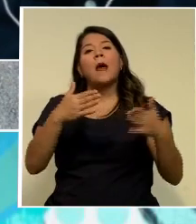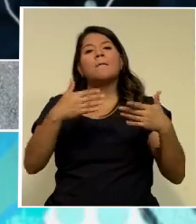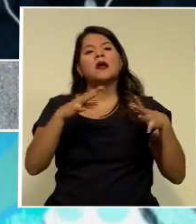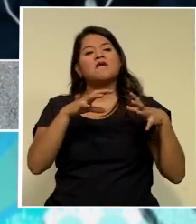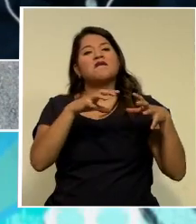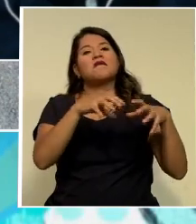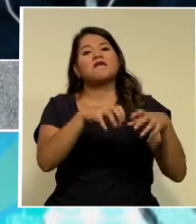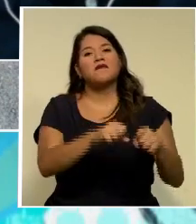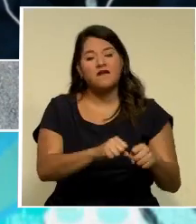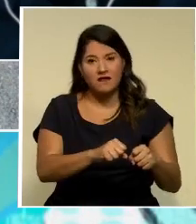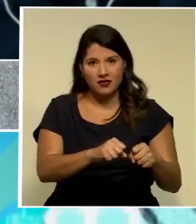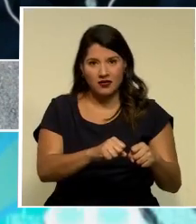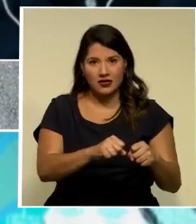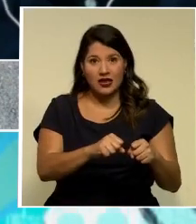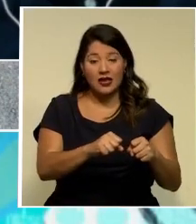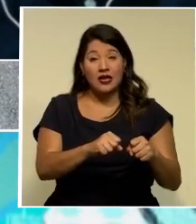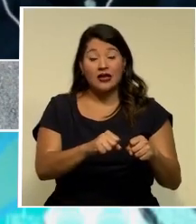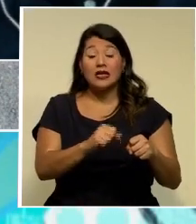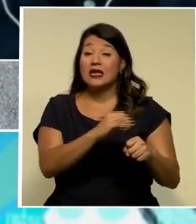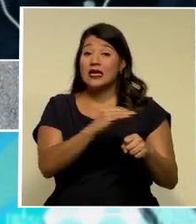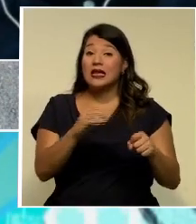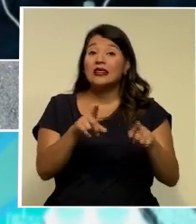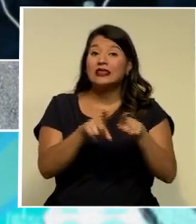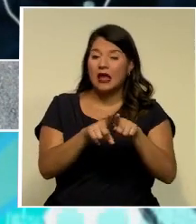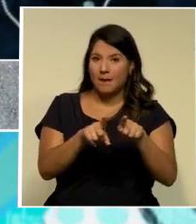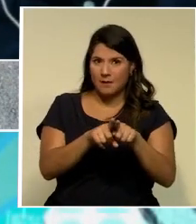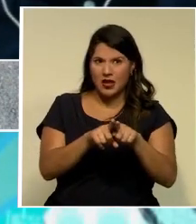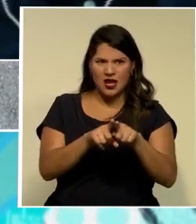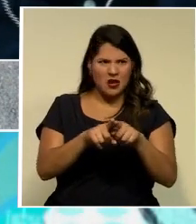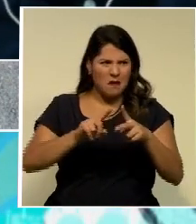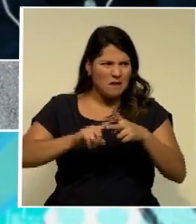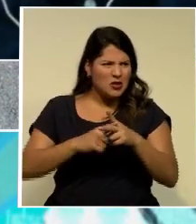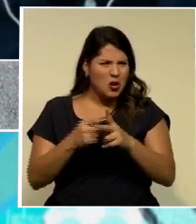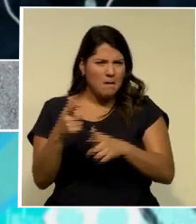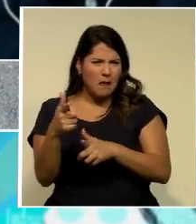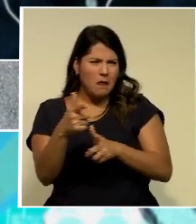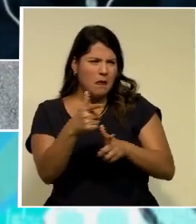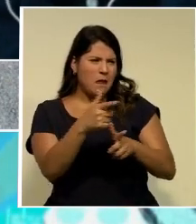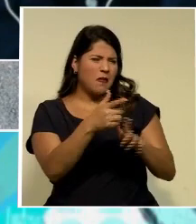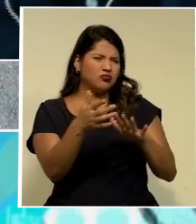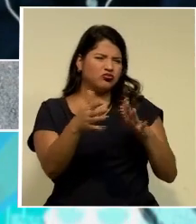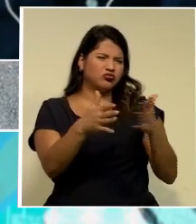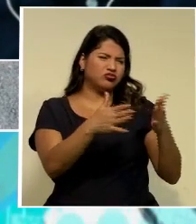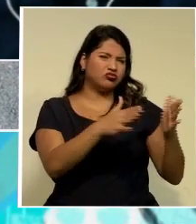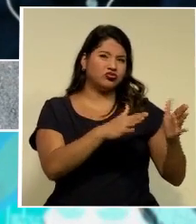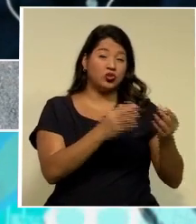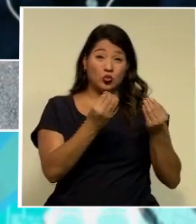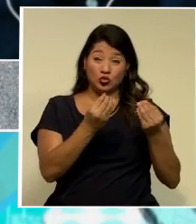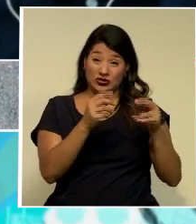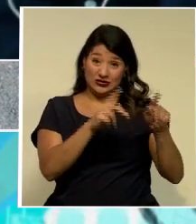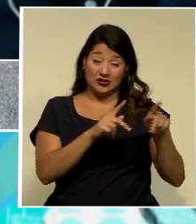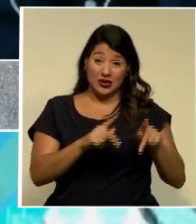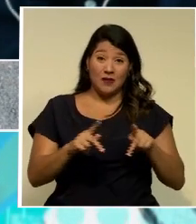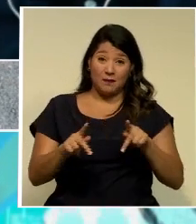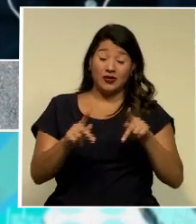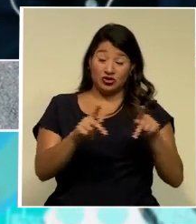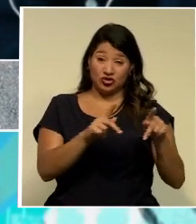Panamá, causando además una matazón. Murieron muchas personas